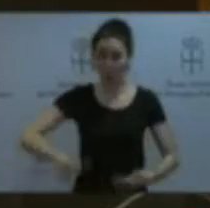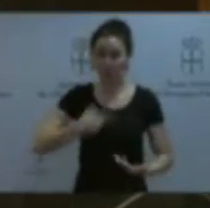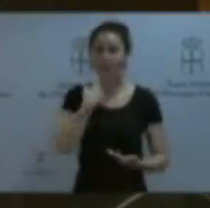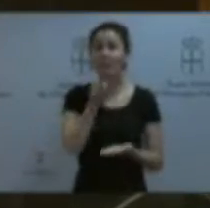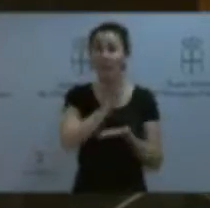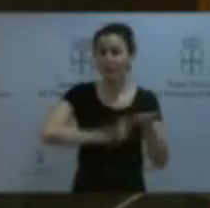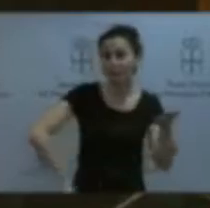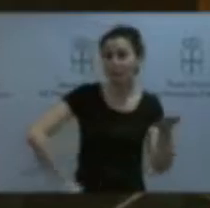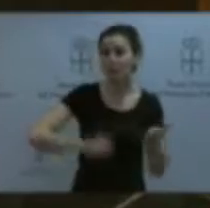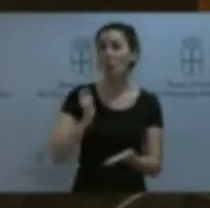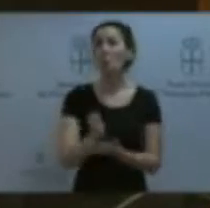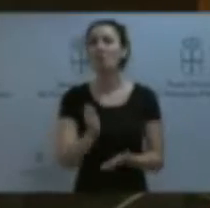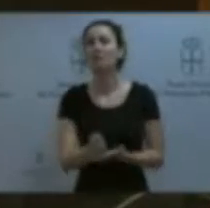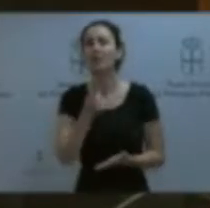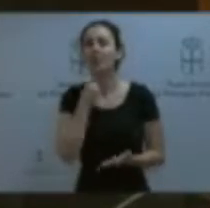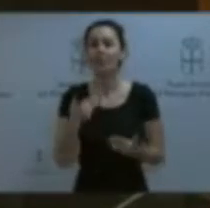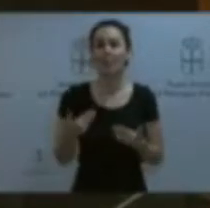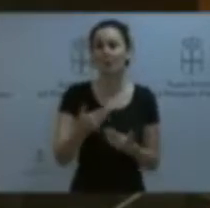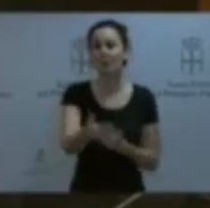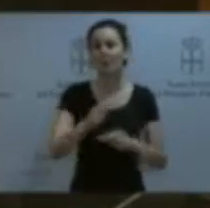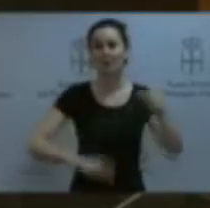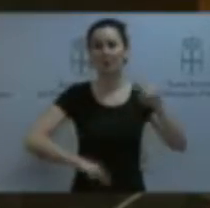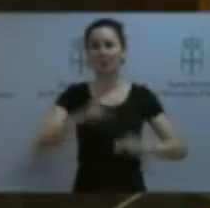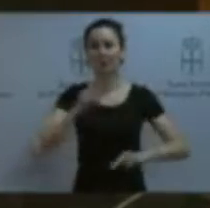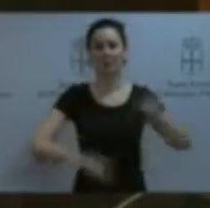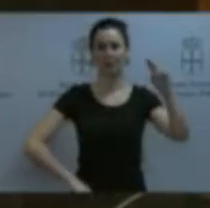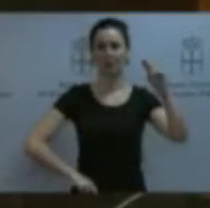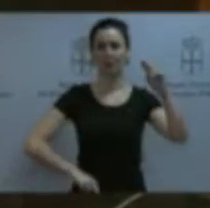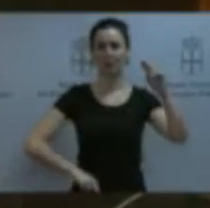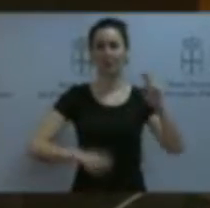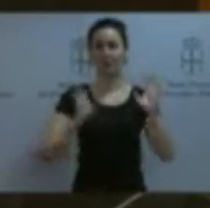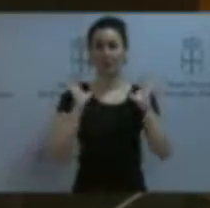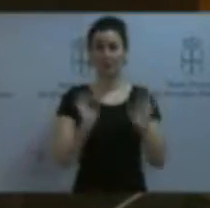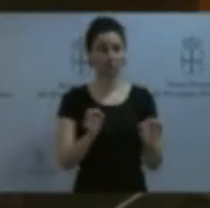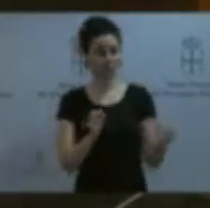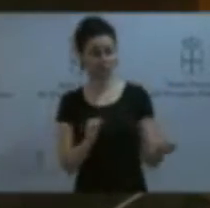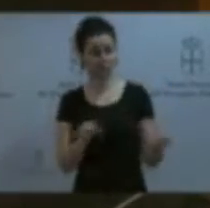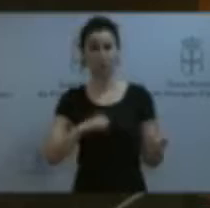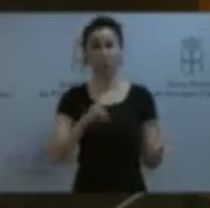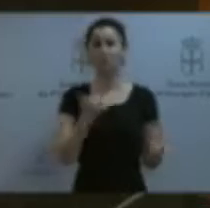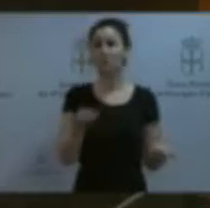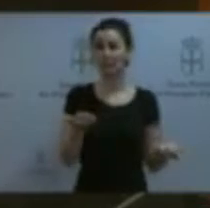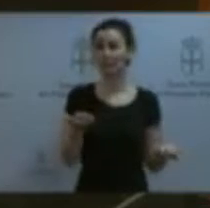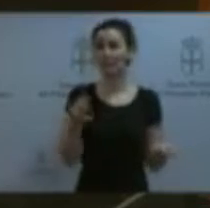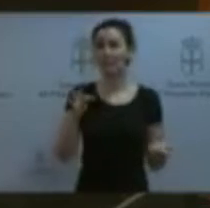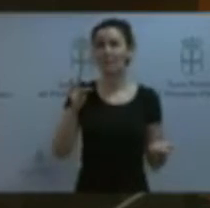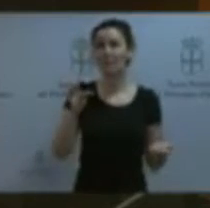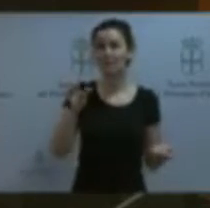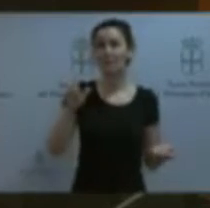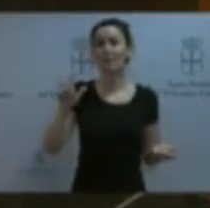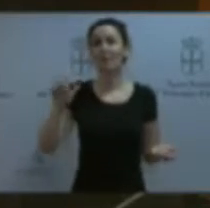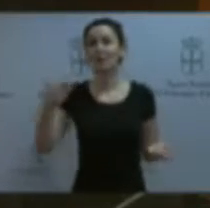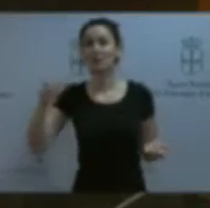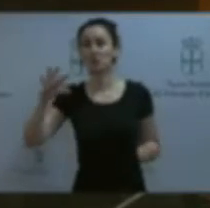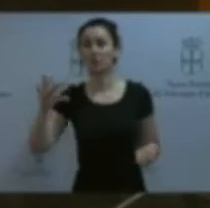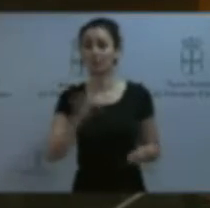la cuota habla de que se construirán, habla en futuro, de que se van a construir la residencia de Felechosa. En futuro, como si no